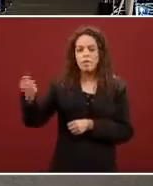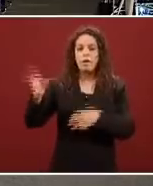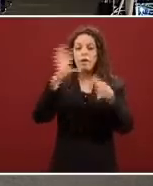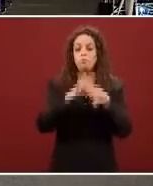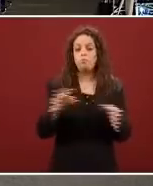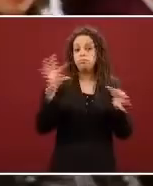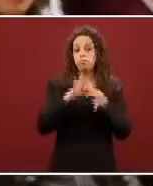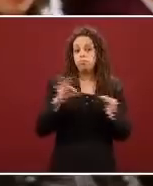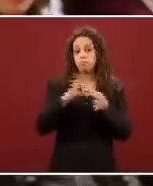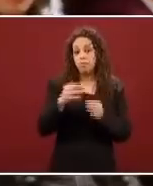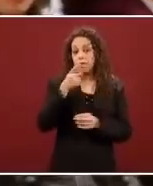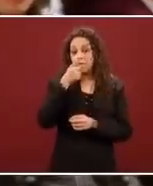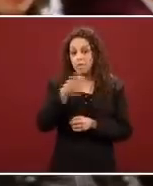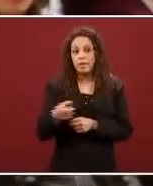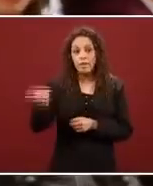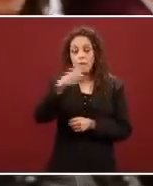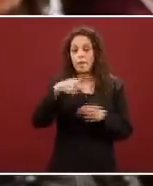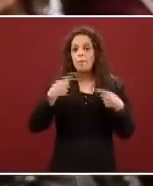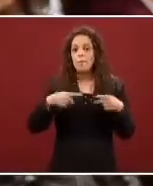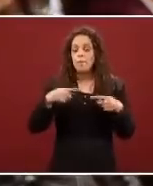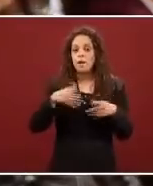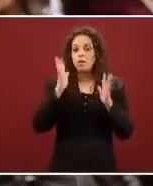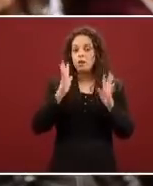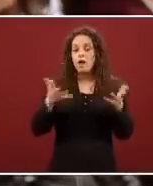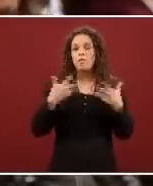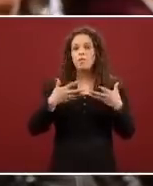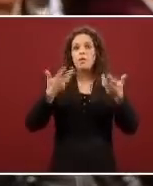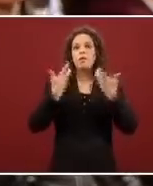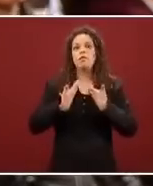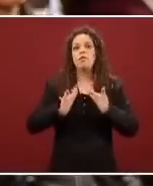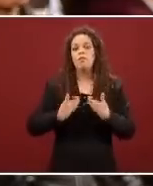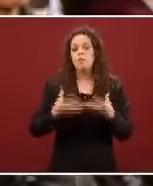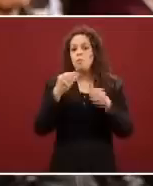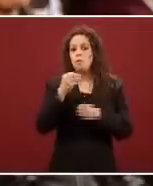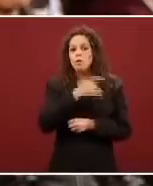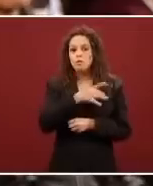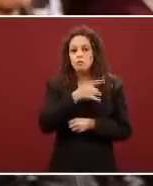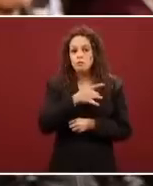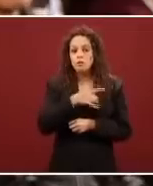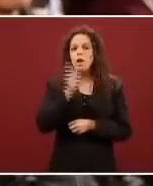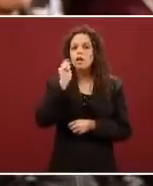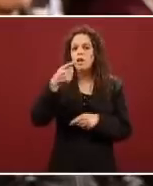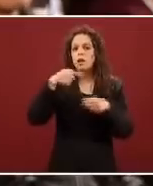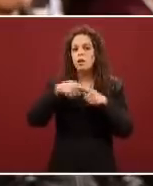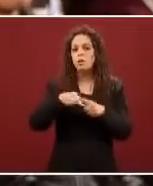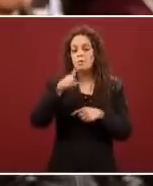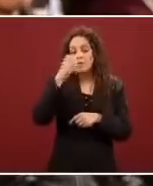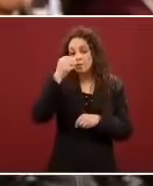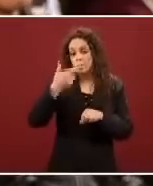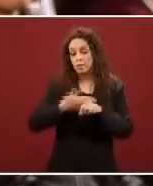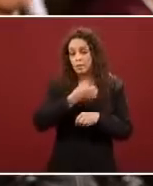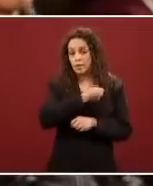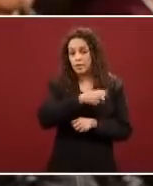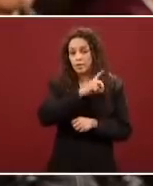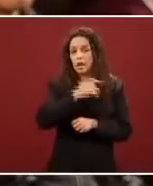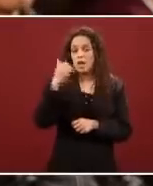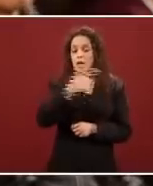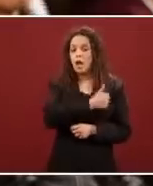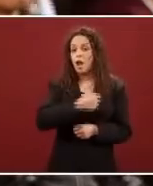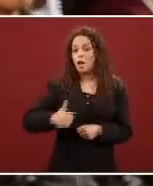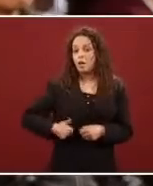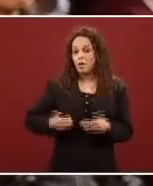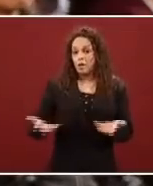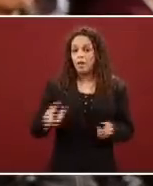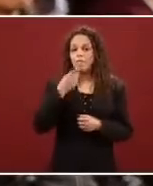norte del estado de Sinaloa. Hoy, por hoy, está sembrado por la dirección de salud y el alcalde. ¿La Secretaría a nivel federal emitirá alguna